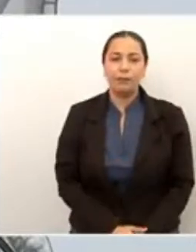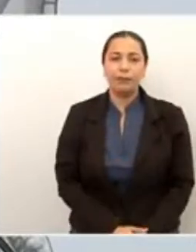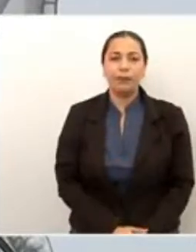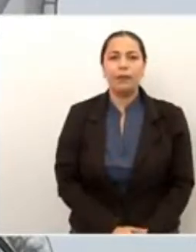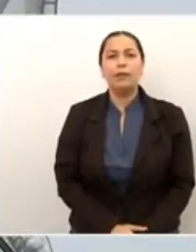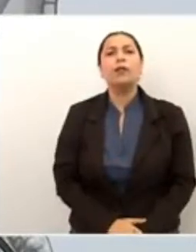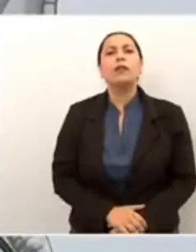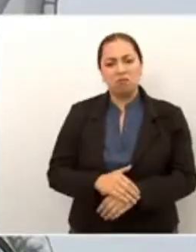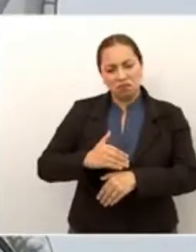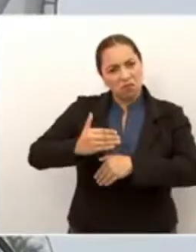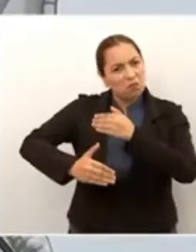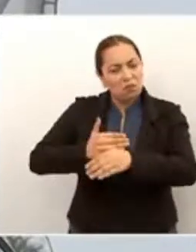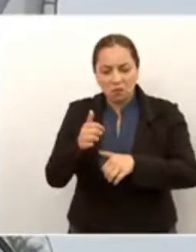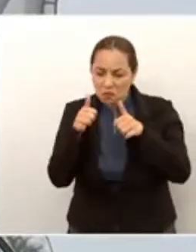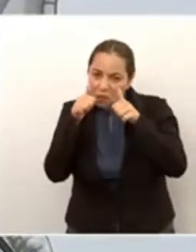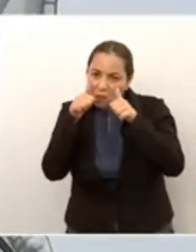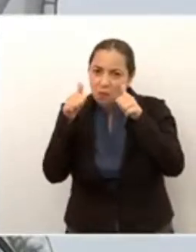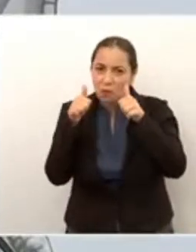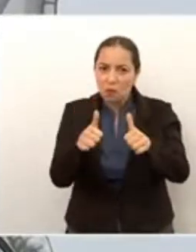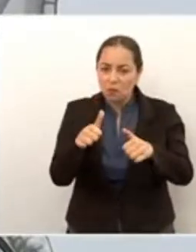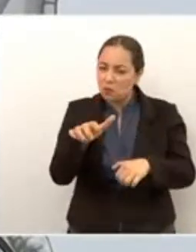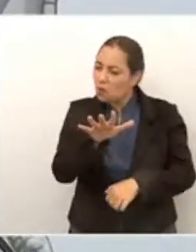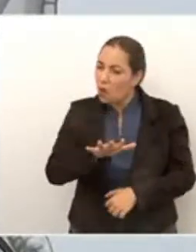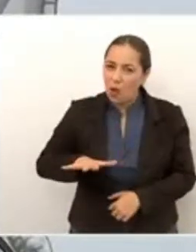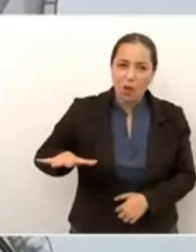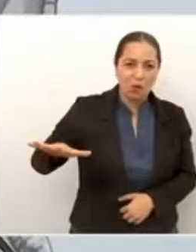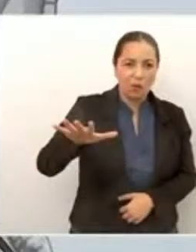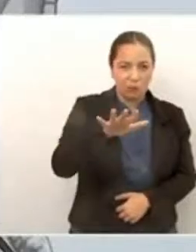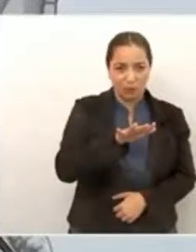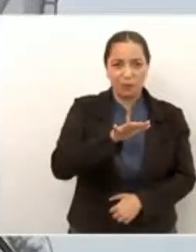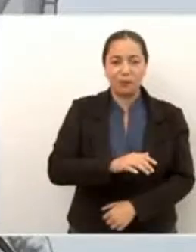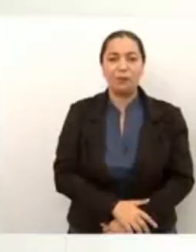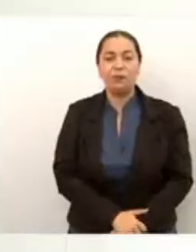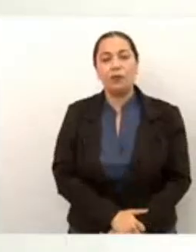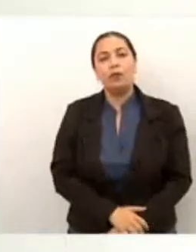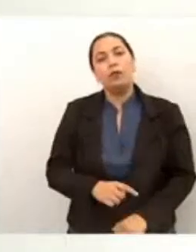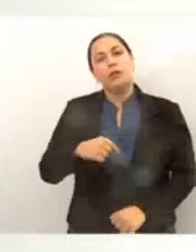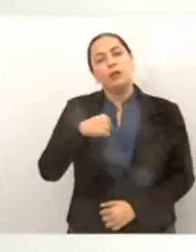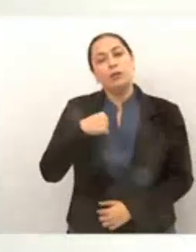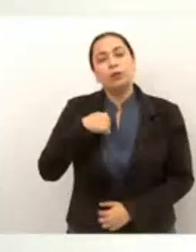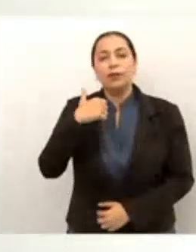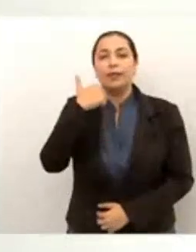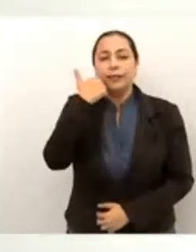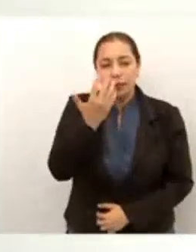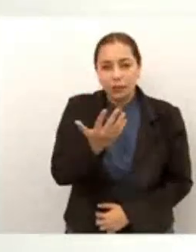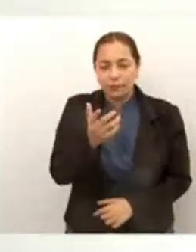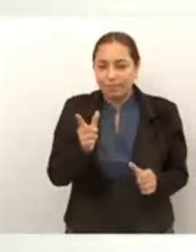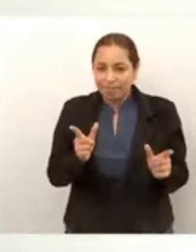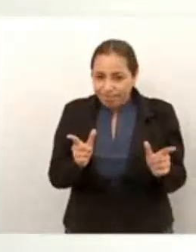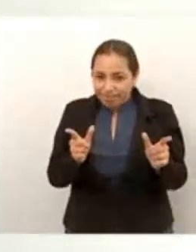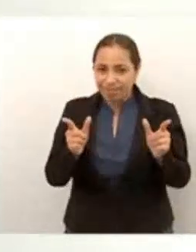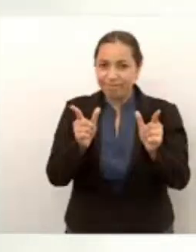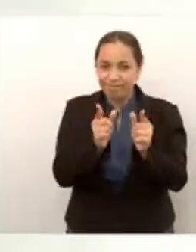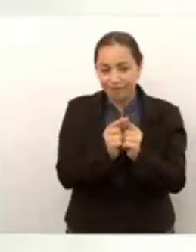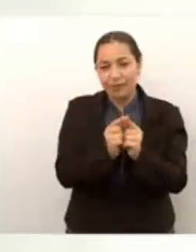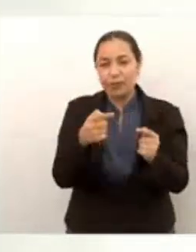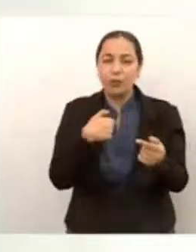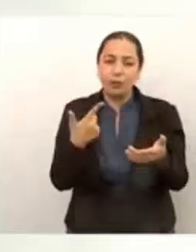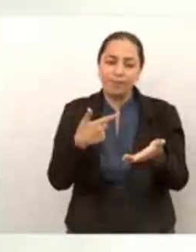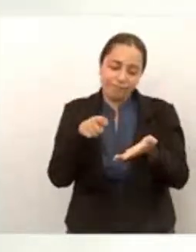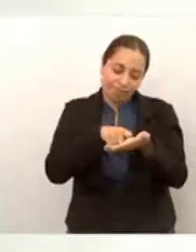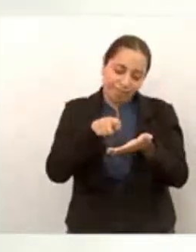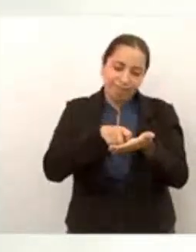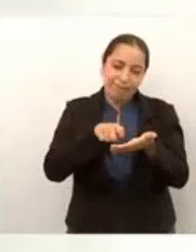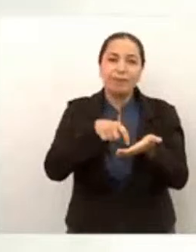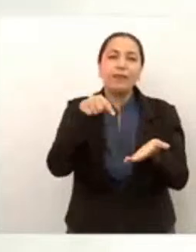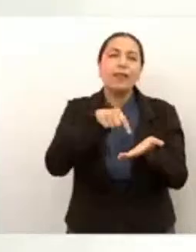Vamos a seguir atendiendo en todos lados. Yo quiero cerrar, escribí unas palabras porque